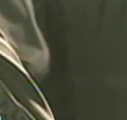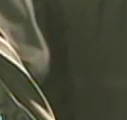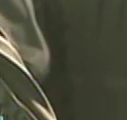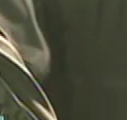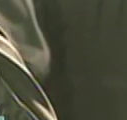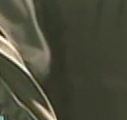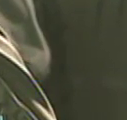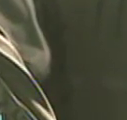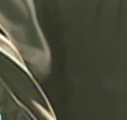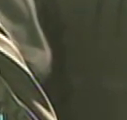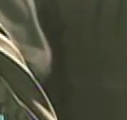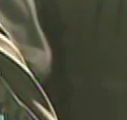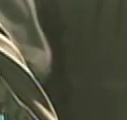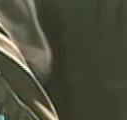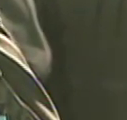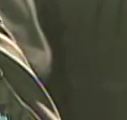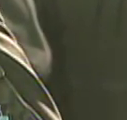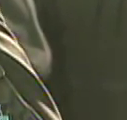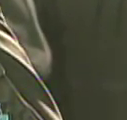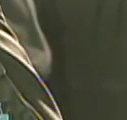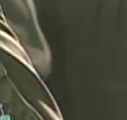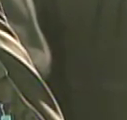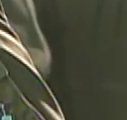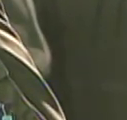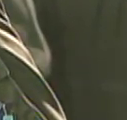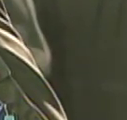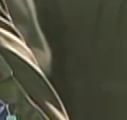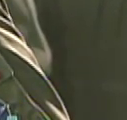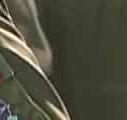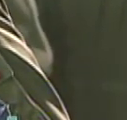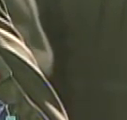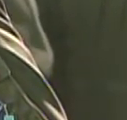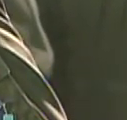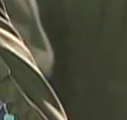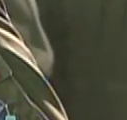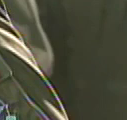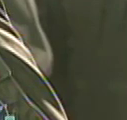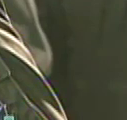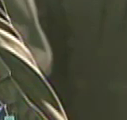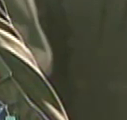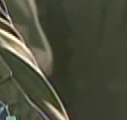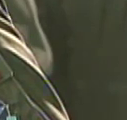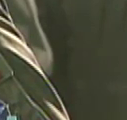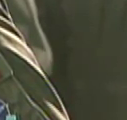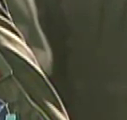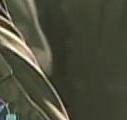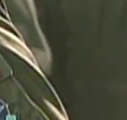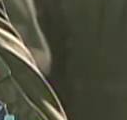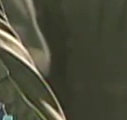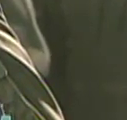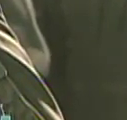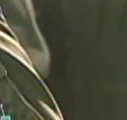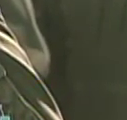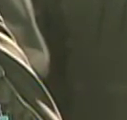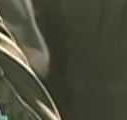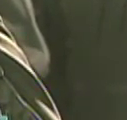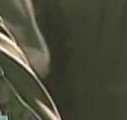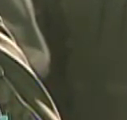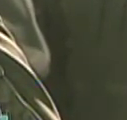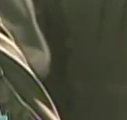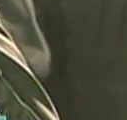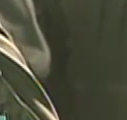independiente, libre y soberana. Mi comandante en jefe, solicito su autorización para dar inicio al acto con motivo